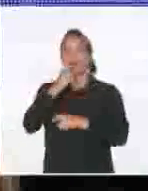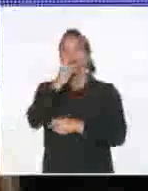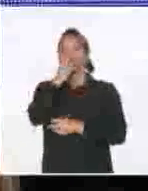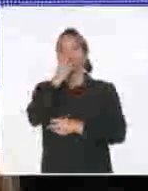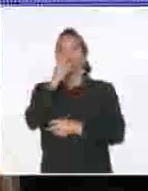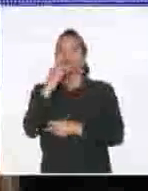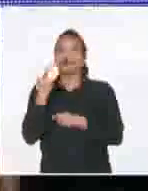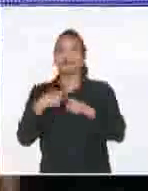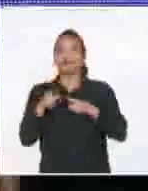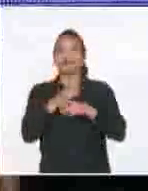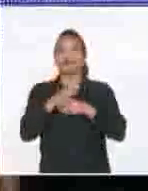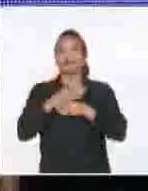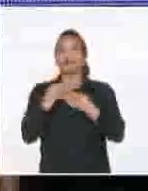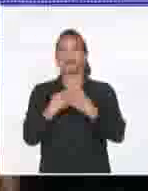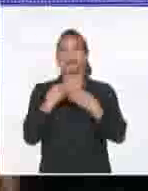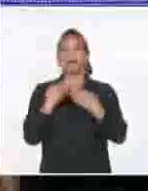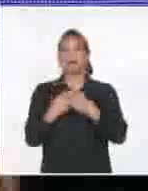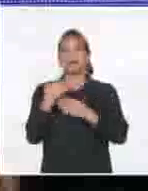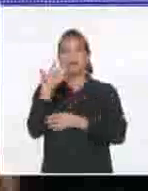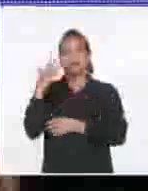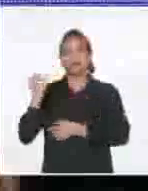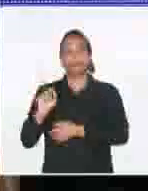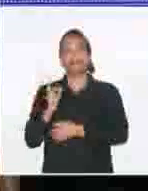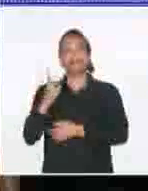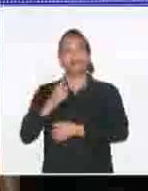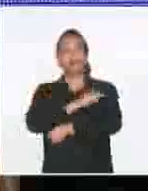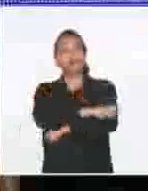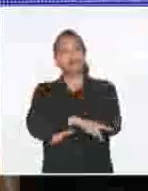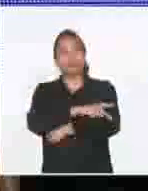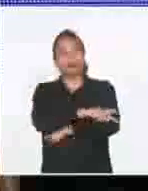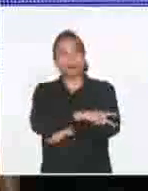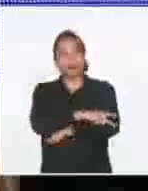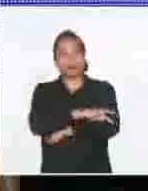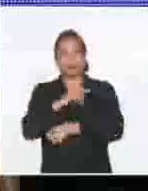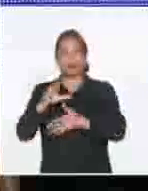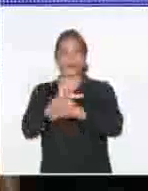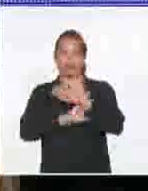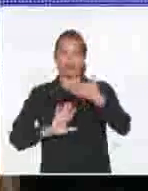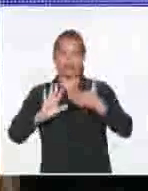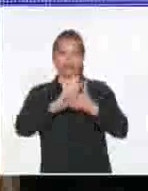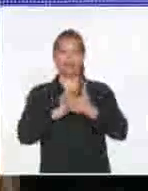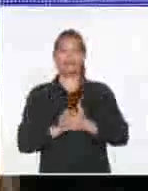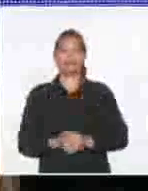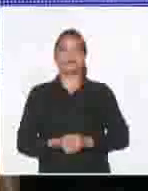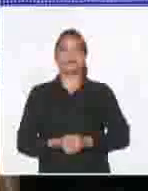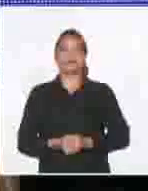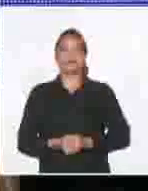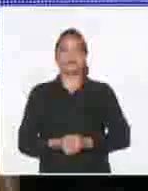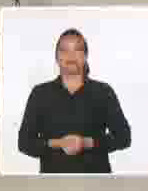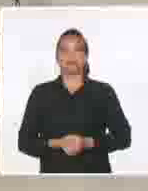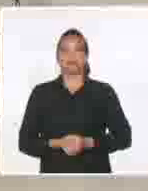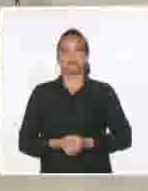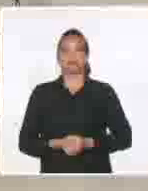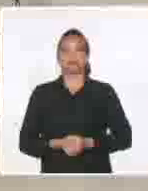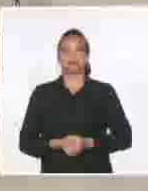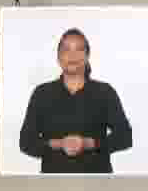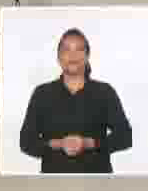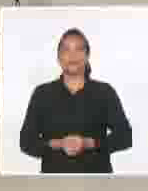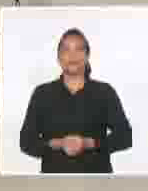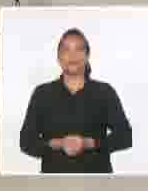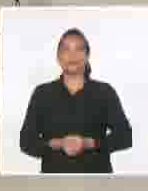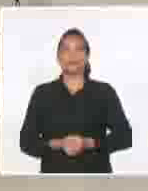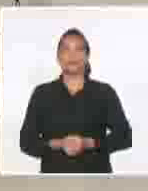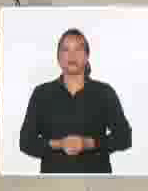compañías extranjeras de 2 países latinoamericanos. La relatora de las Naciones